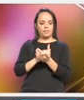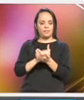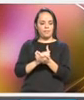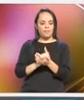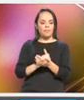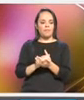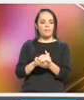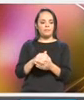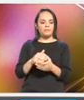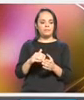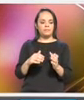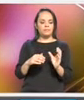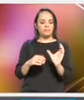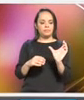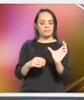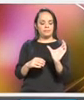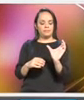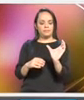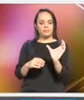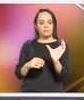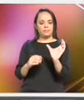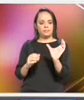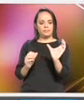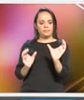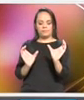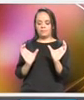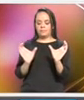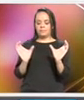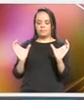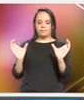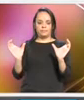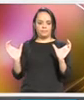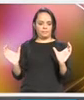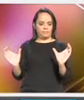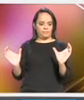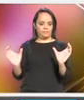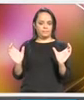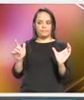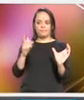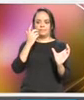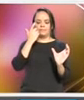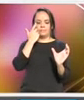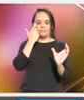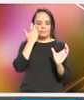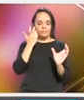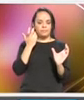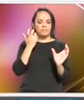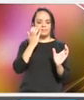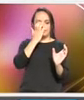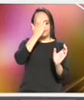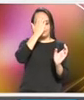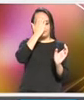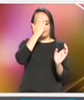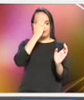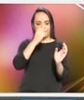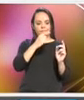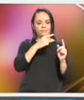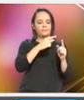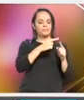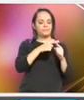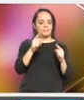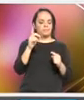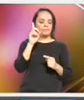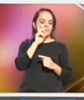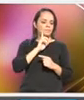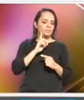utilizaba más que ahora, vamos a ver que representa que quiere verse separada de esta personalidad, ¿no? Como Así es. soy yo y es mi